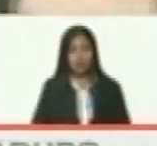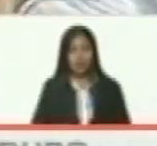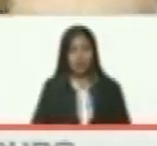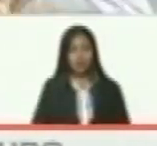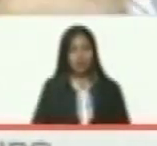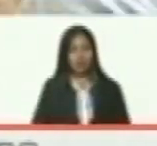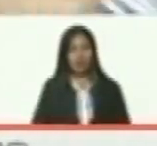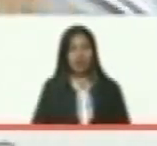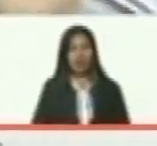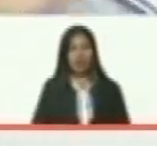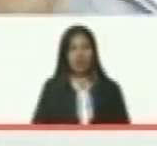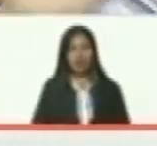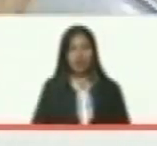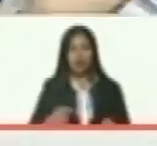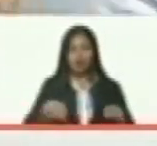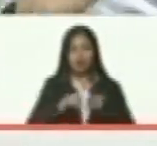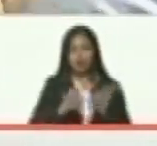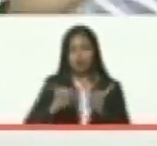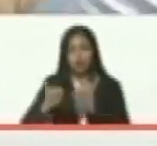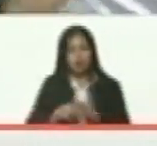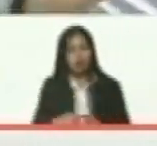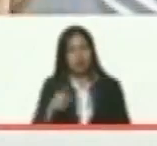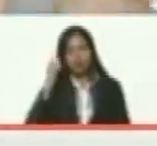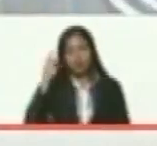Que lo sepan los que deben saberlo.